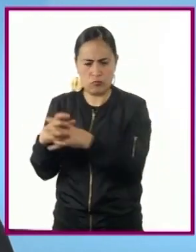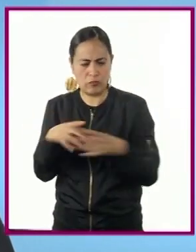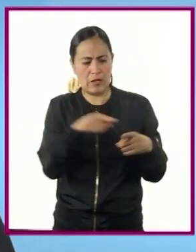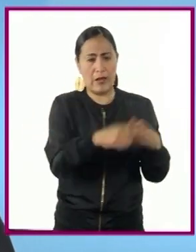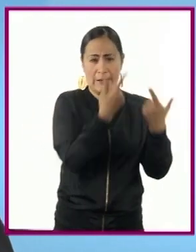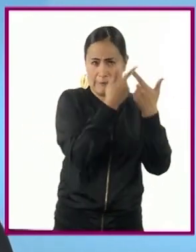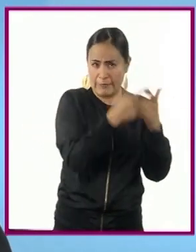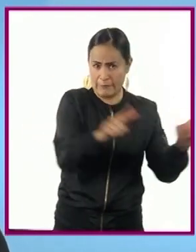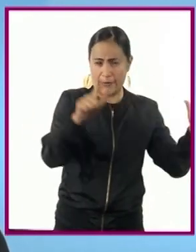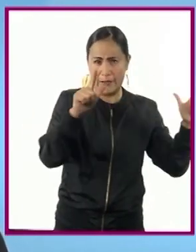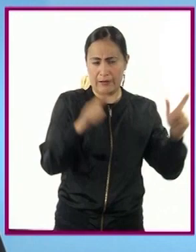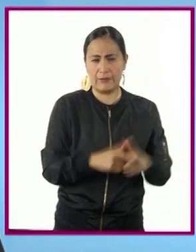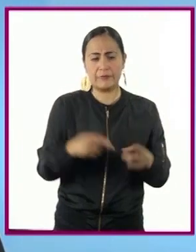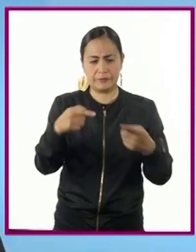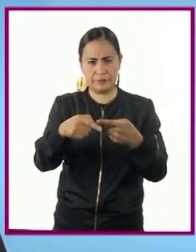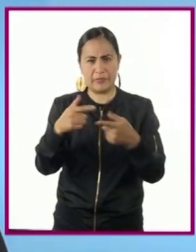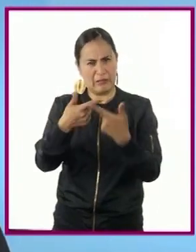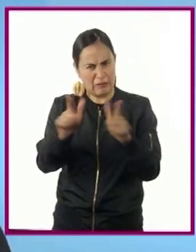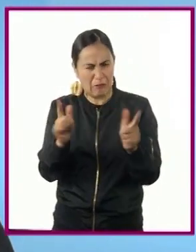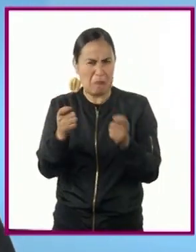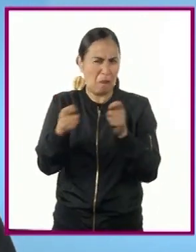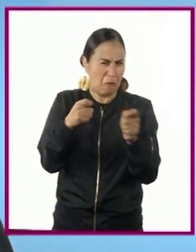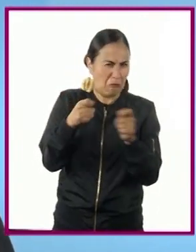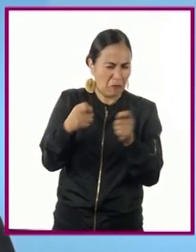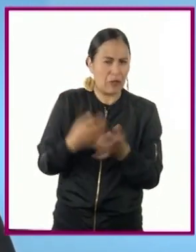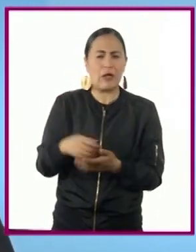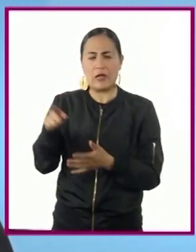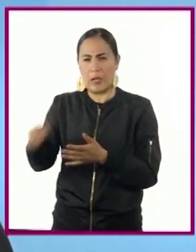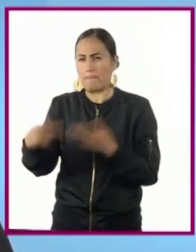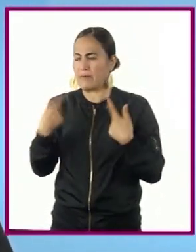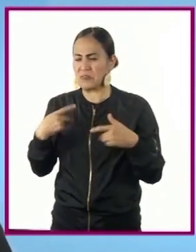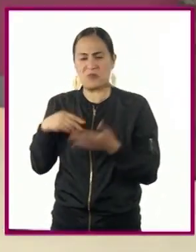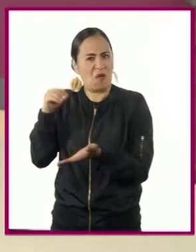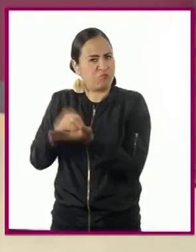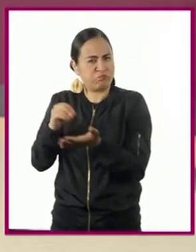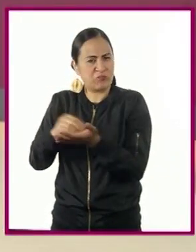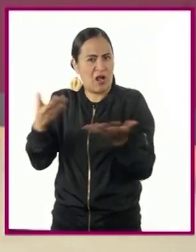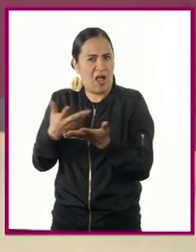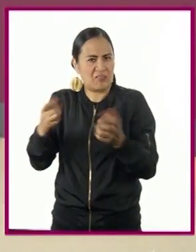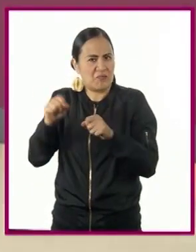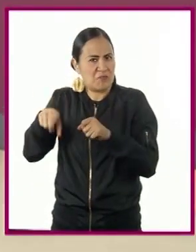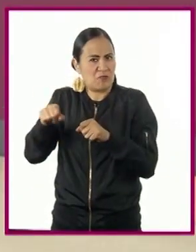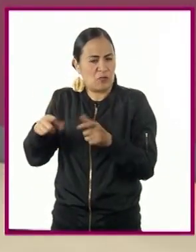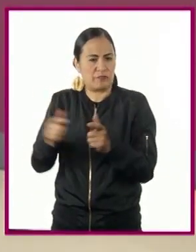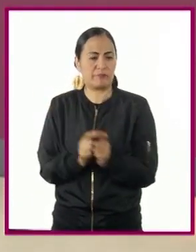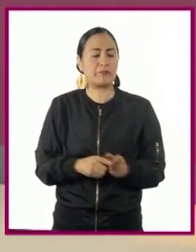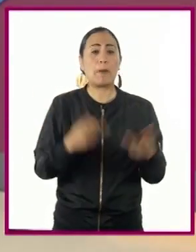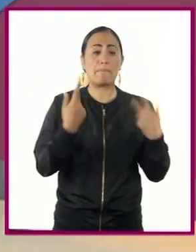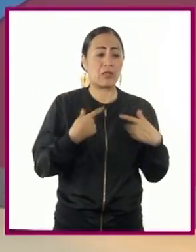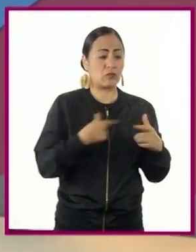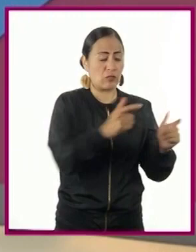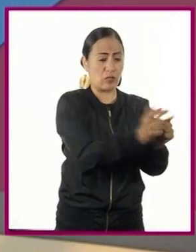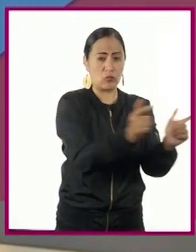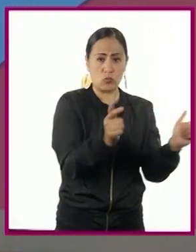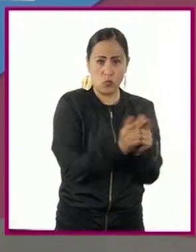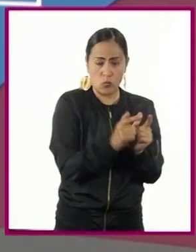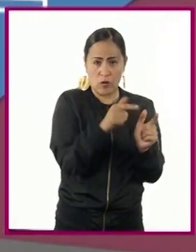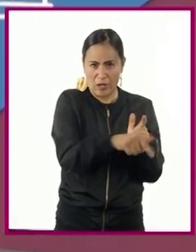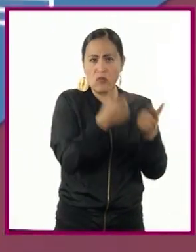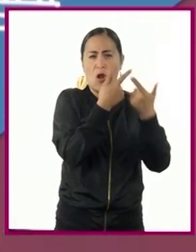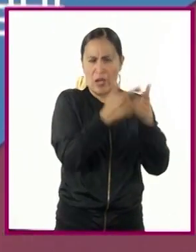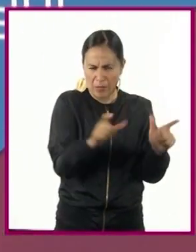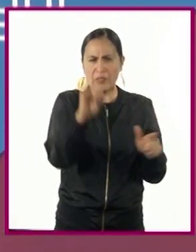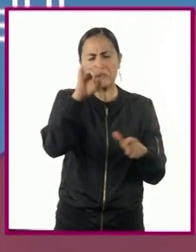liberales radicales, los liberales moderados y los conservadores. Los liberales, partidarios de realizar las